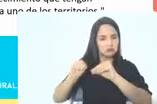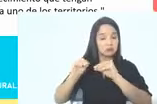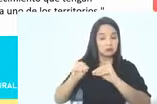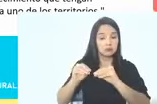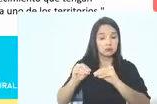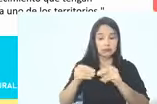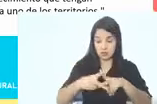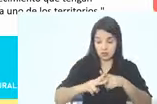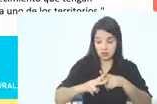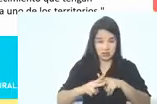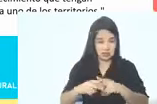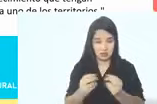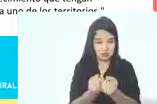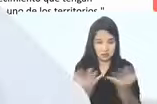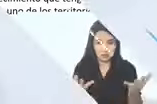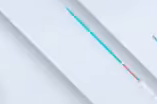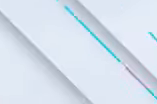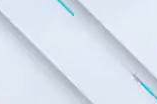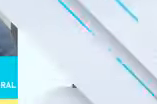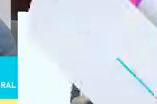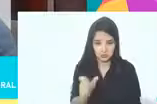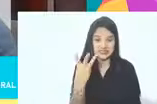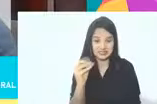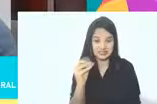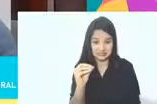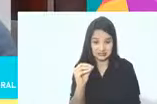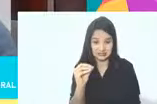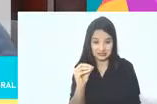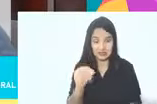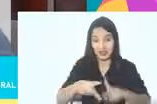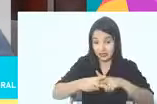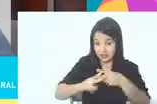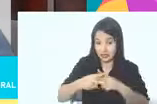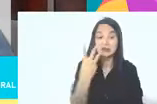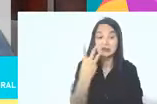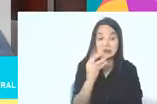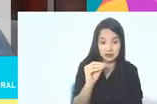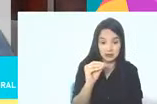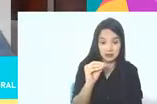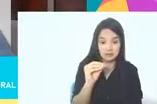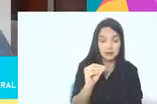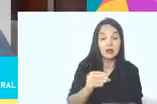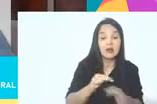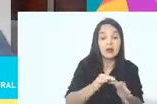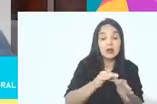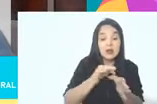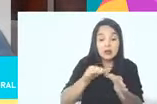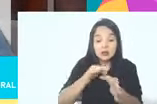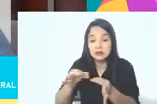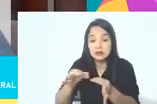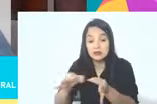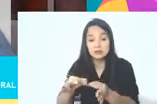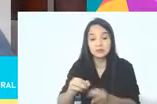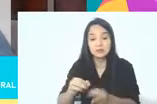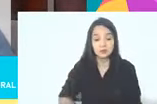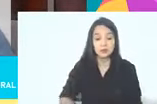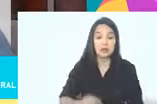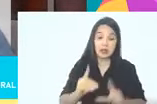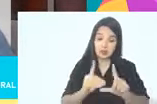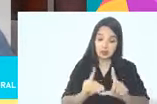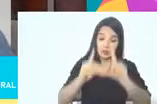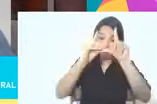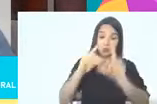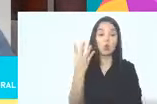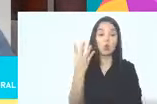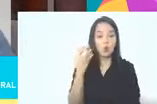la herencia asociada al bullerengue. Entonces es muy importante esa meta. Como este es un proceso de fortalecimiento integral, la meta 1